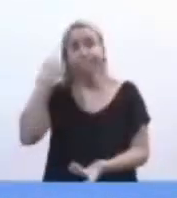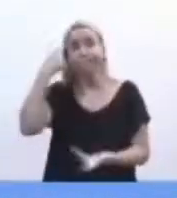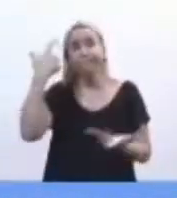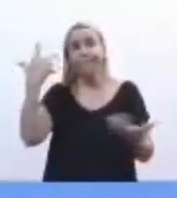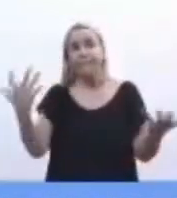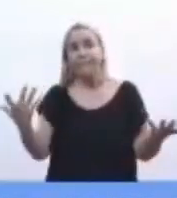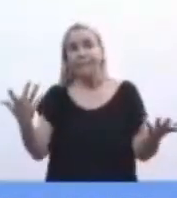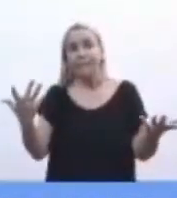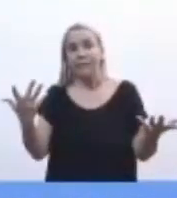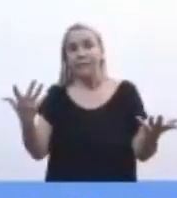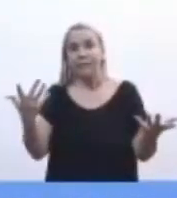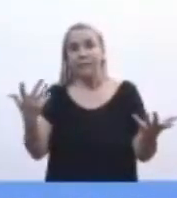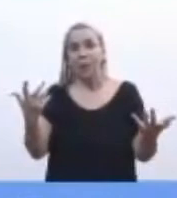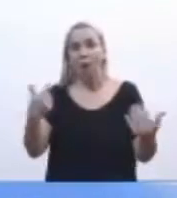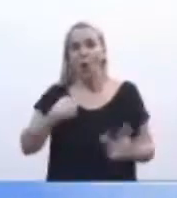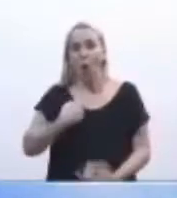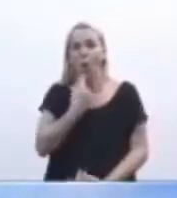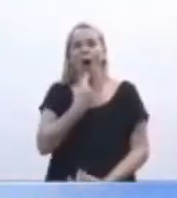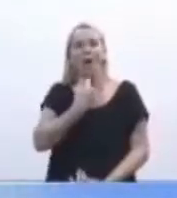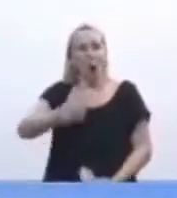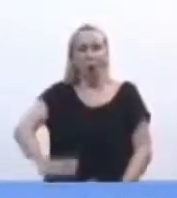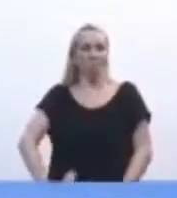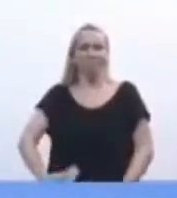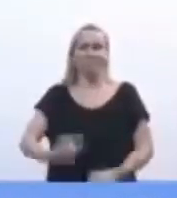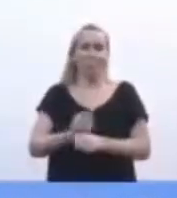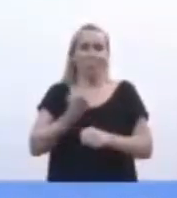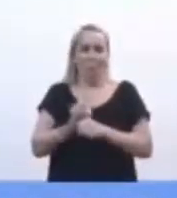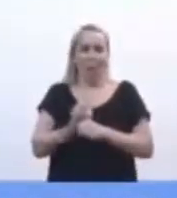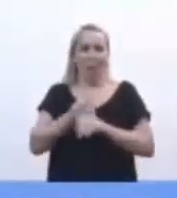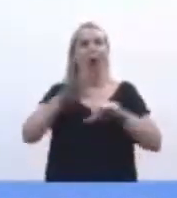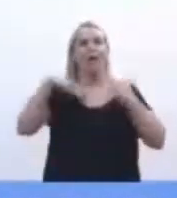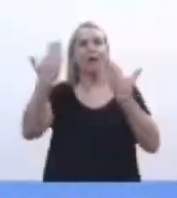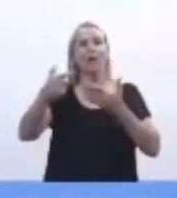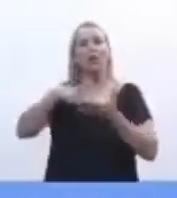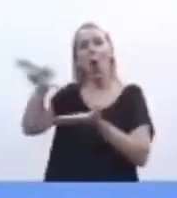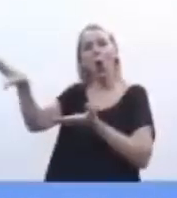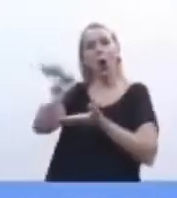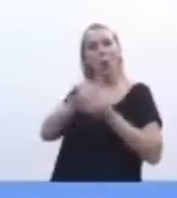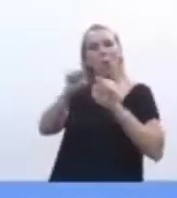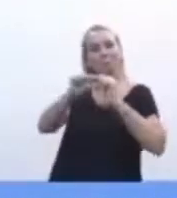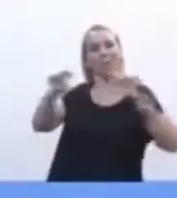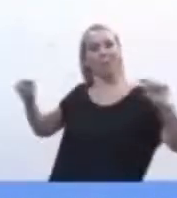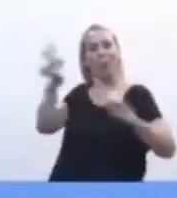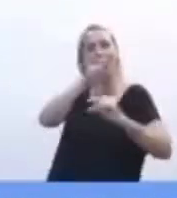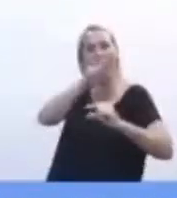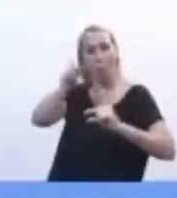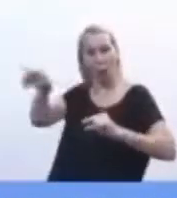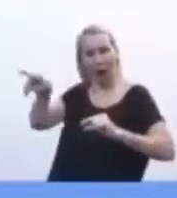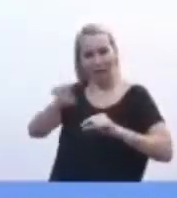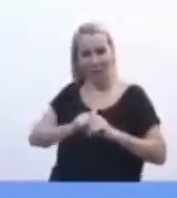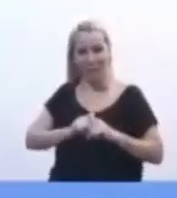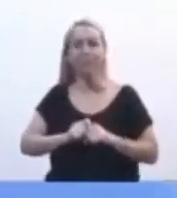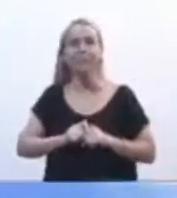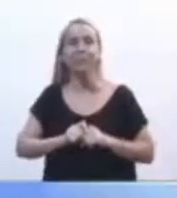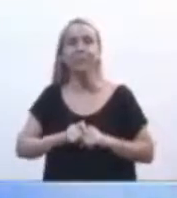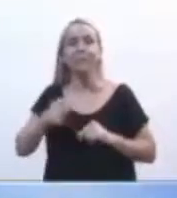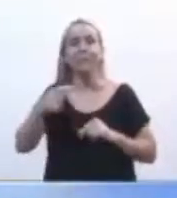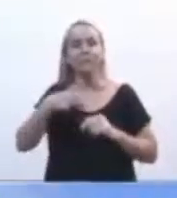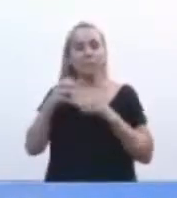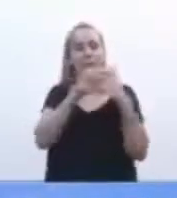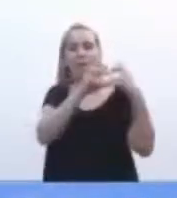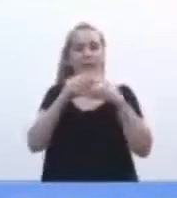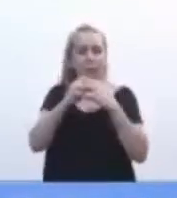y no lo puedo hacer muy bien un varón voy a citar una mujer encontré en el